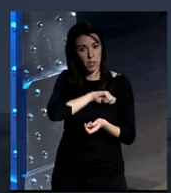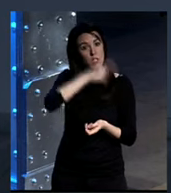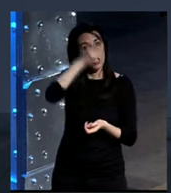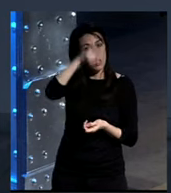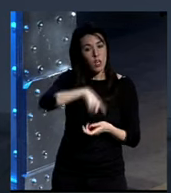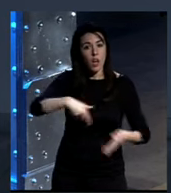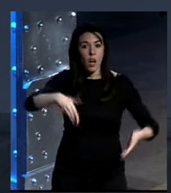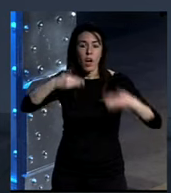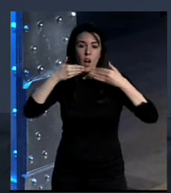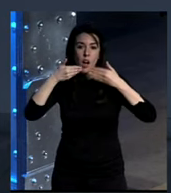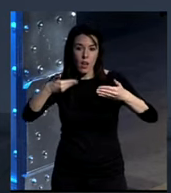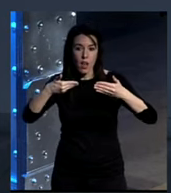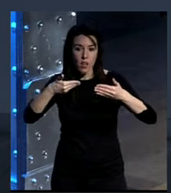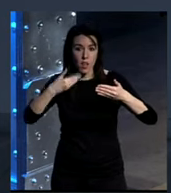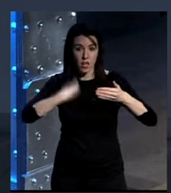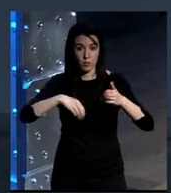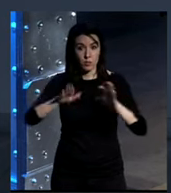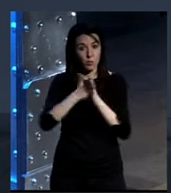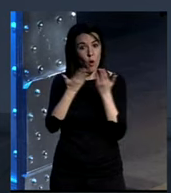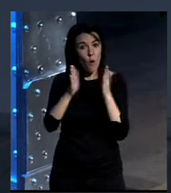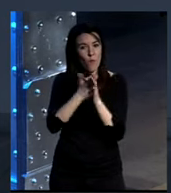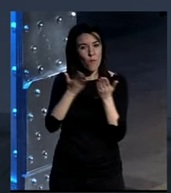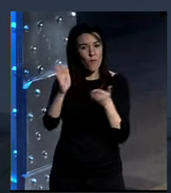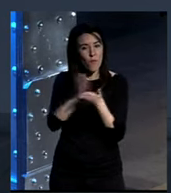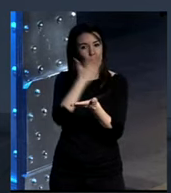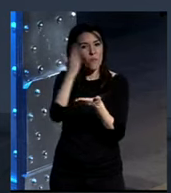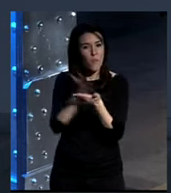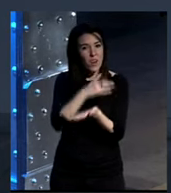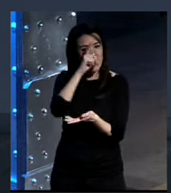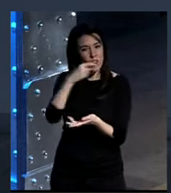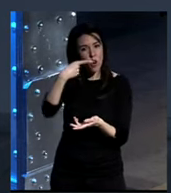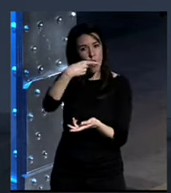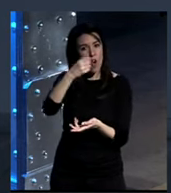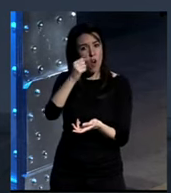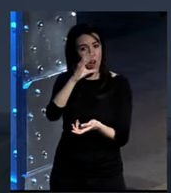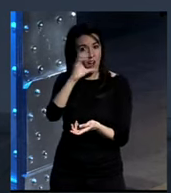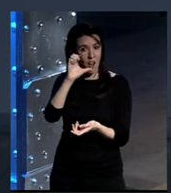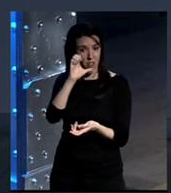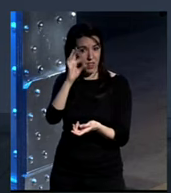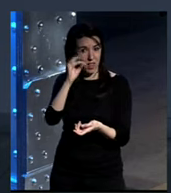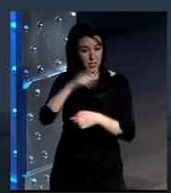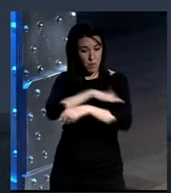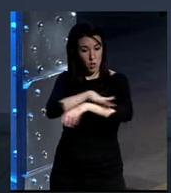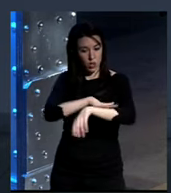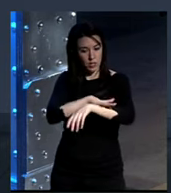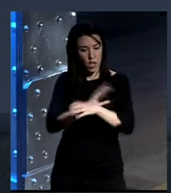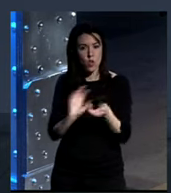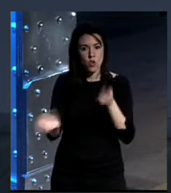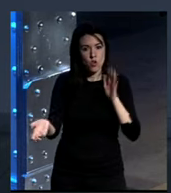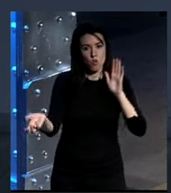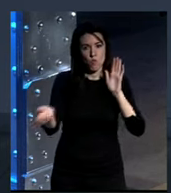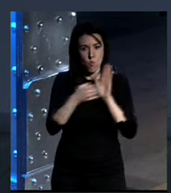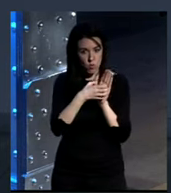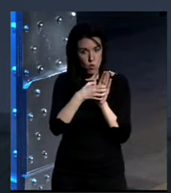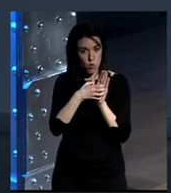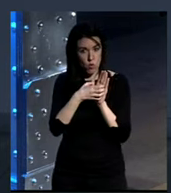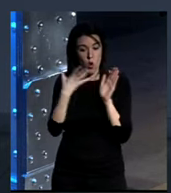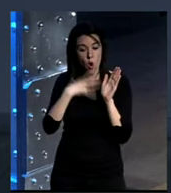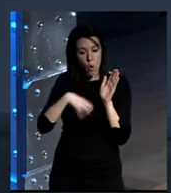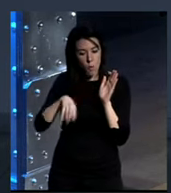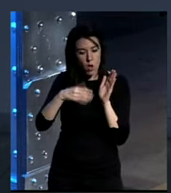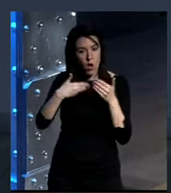gracias a que la Gaceta de Madrid, el Boletín Oficial del Estado, se puso en la red, pues pudimos hacer